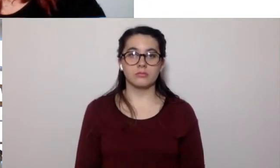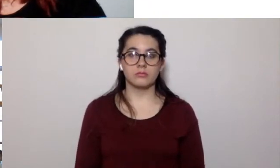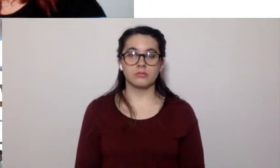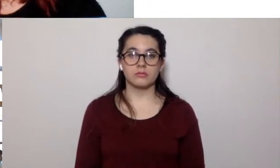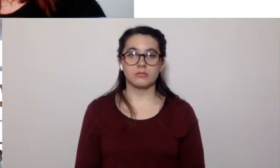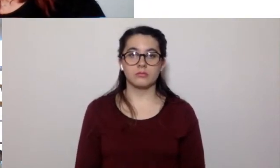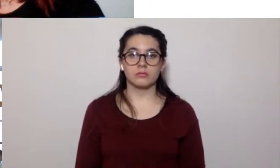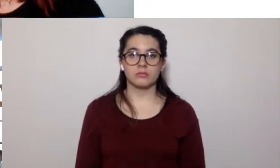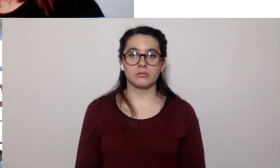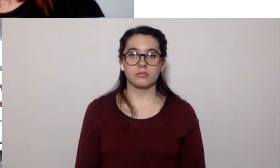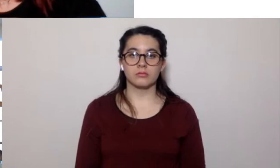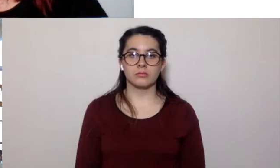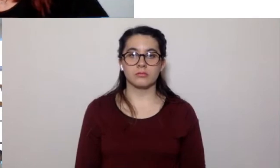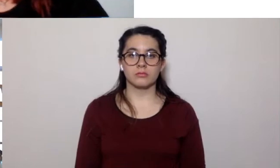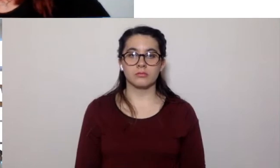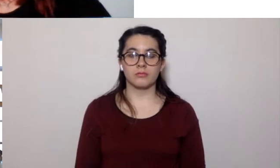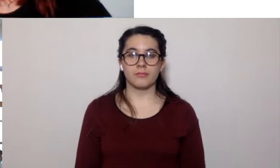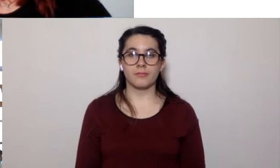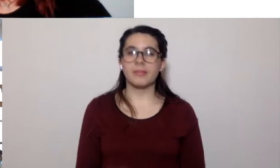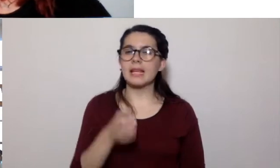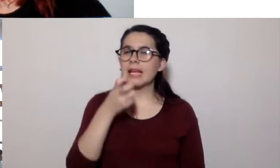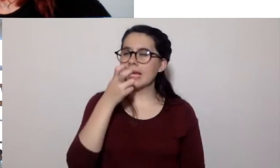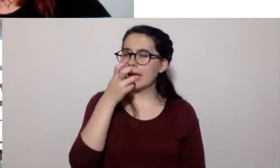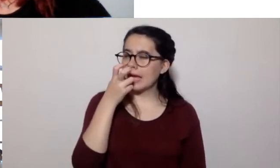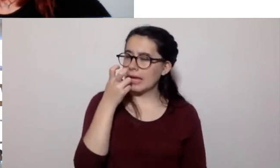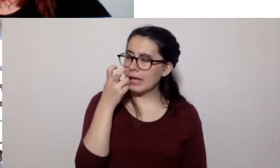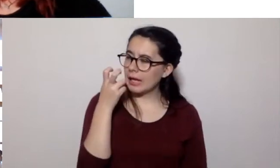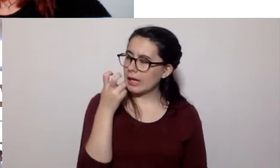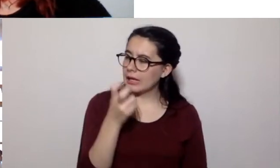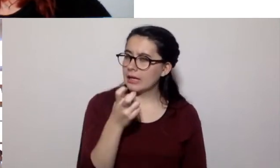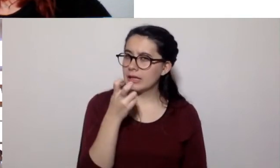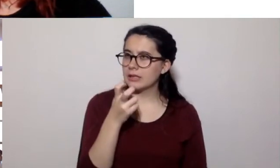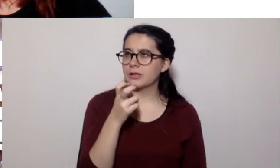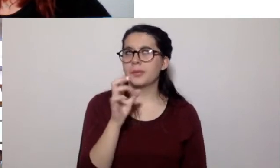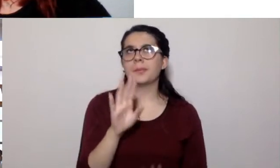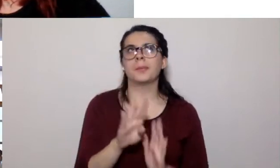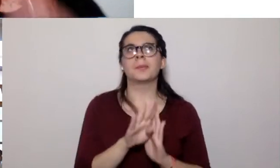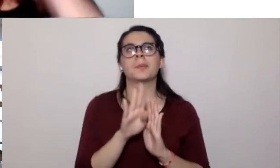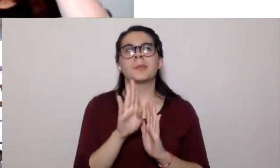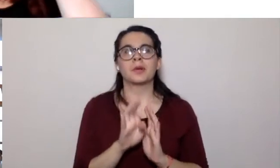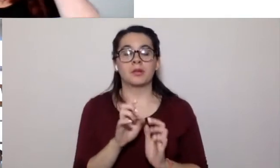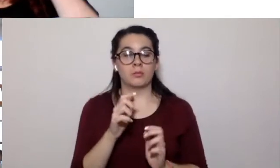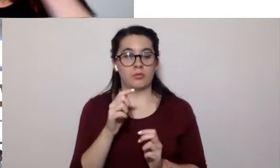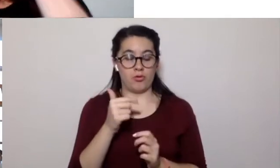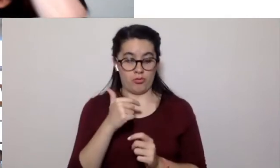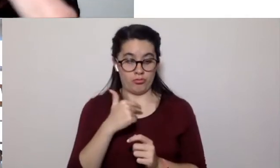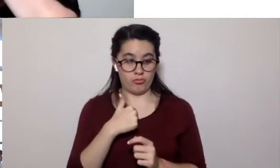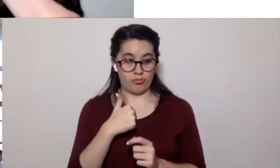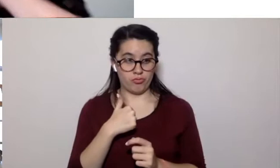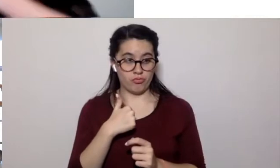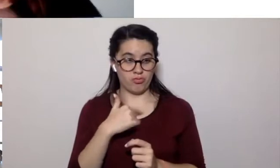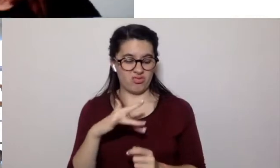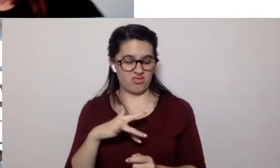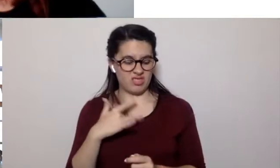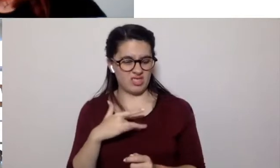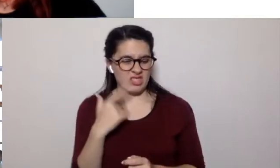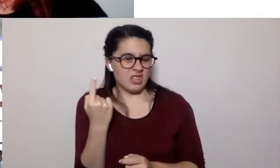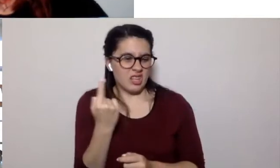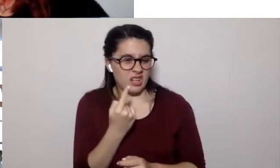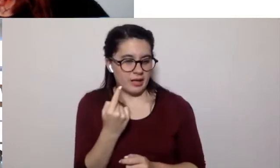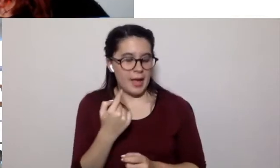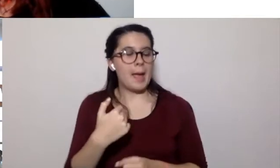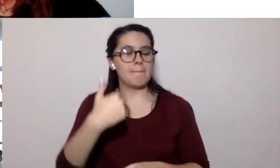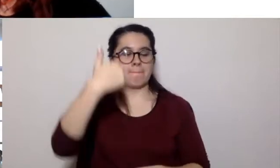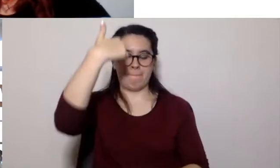De lo que me hablas puede, o sea, si yo identifico cuál es mi sentimiento, como decíamos al principio,